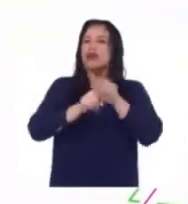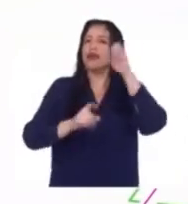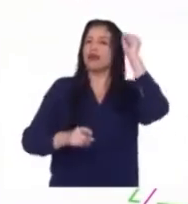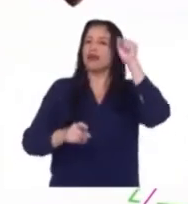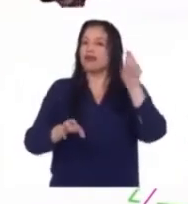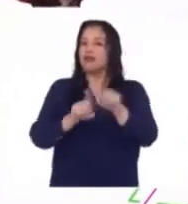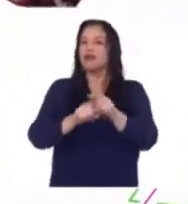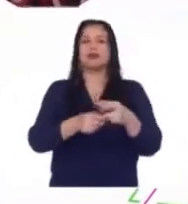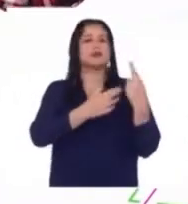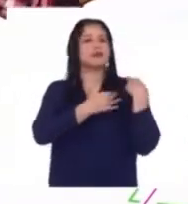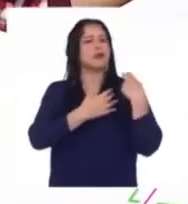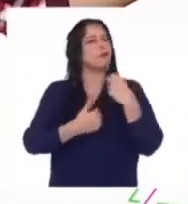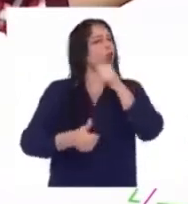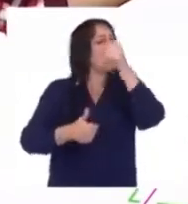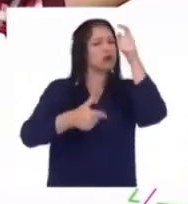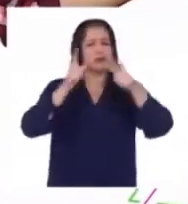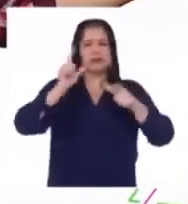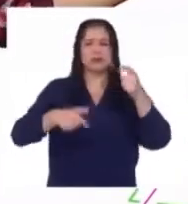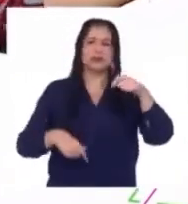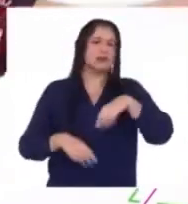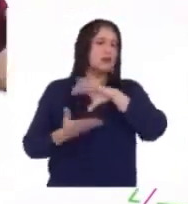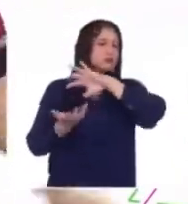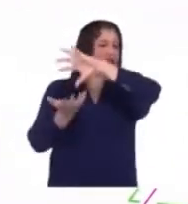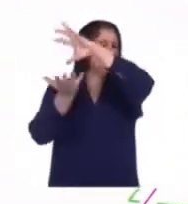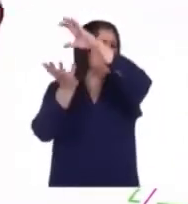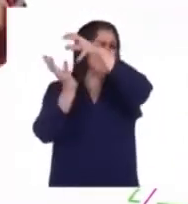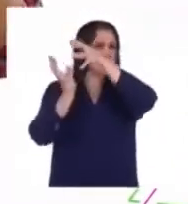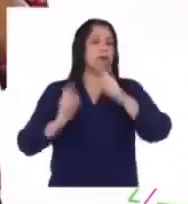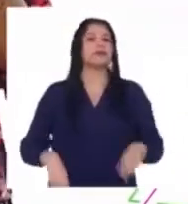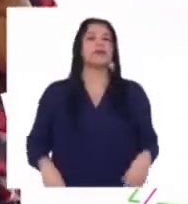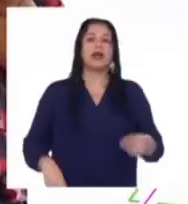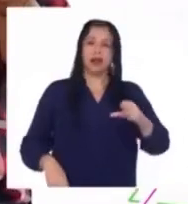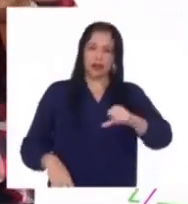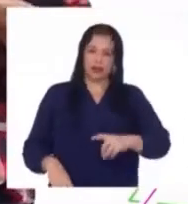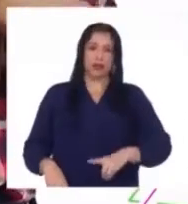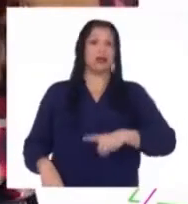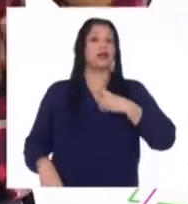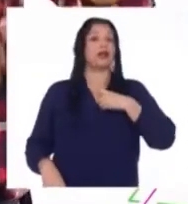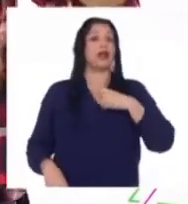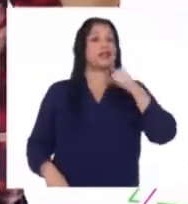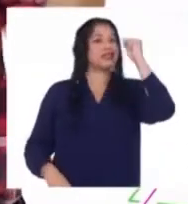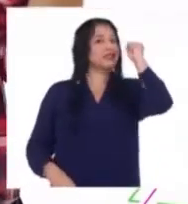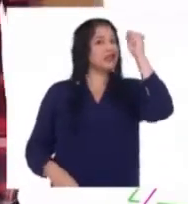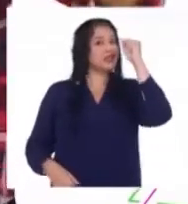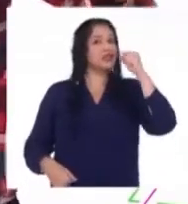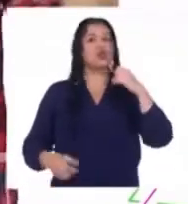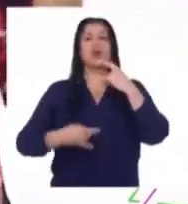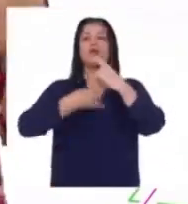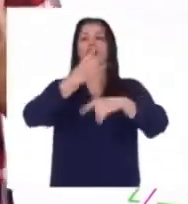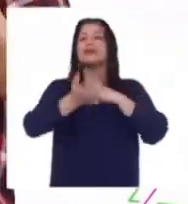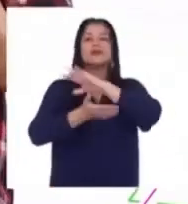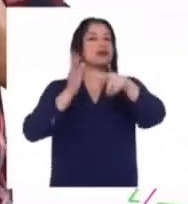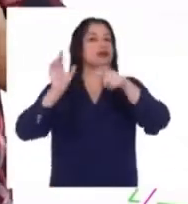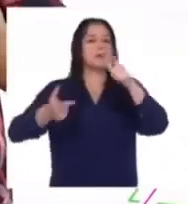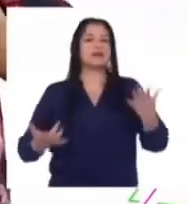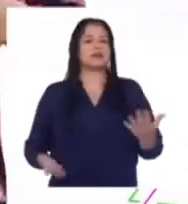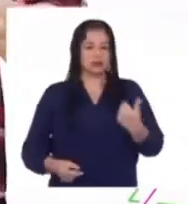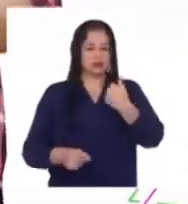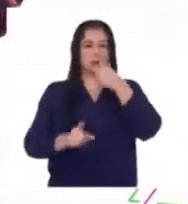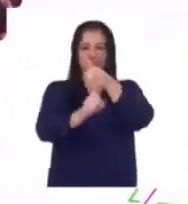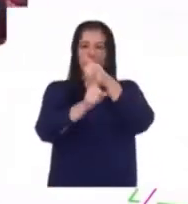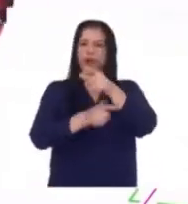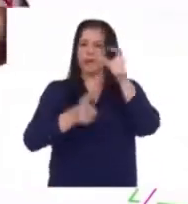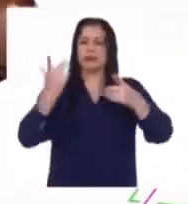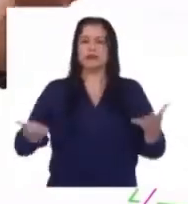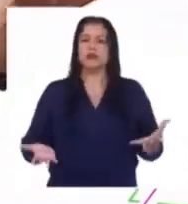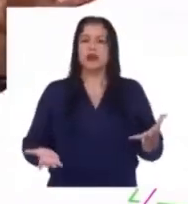deberes como cualquier ciudadano del mundo. La dignidad es un derecho universal inherente al ser humano,